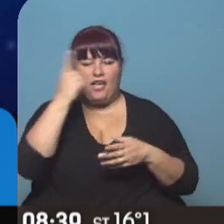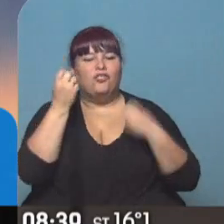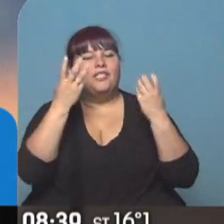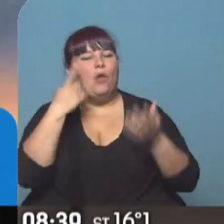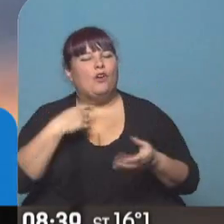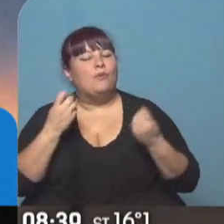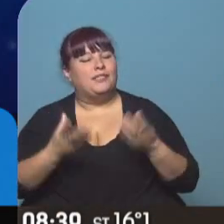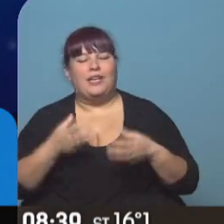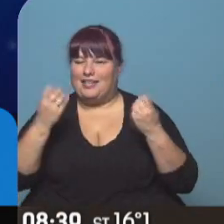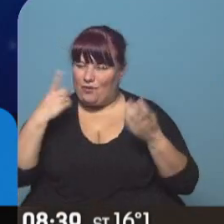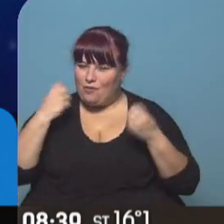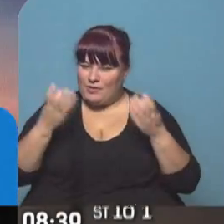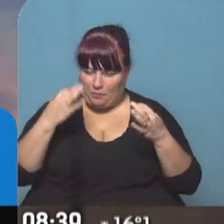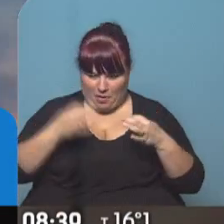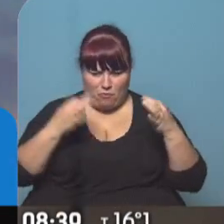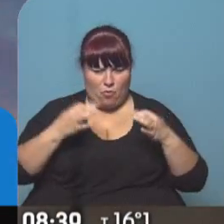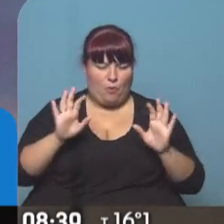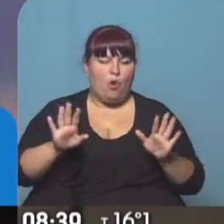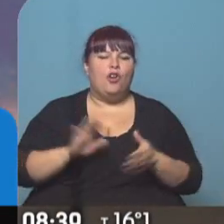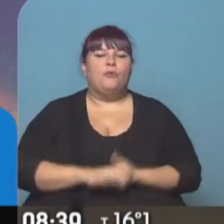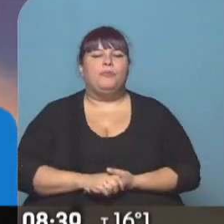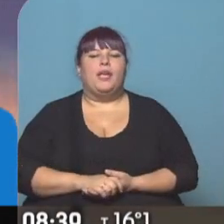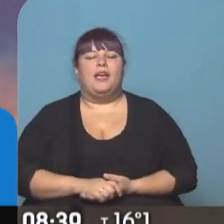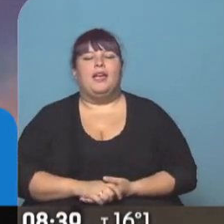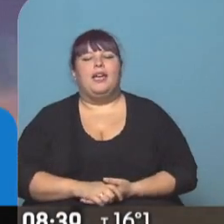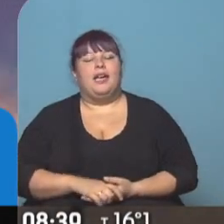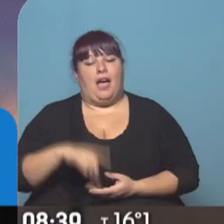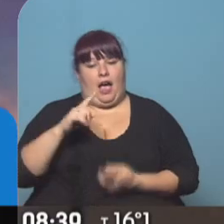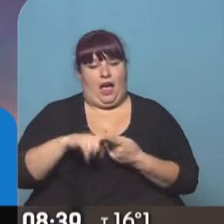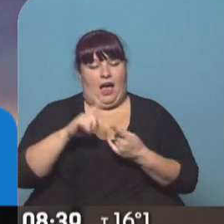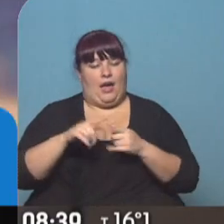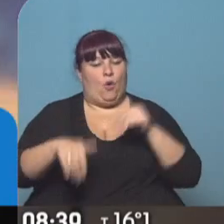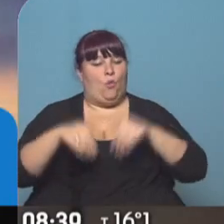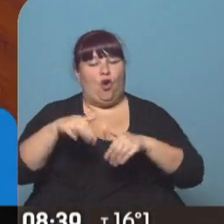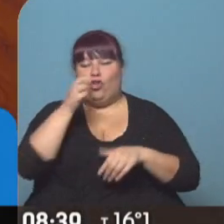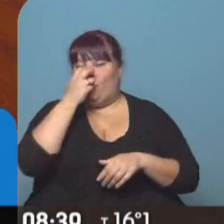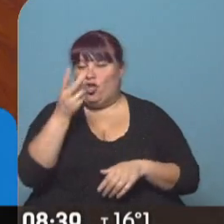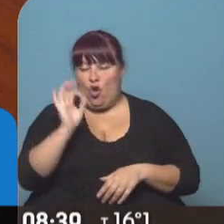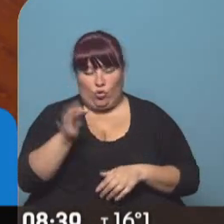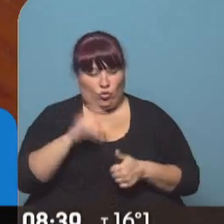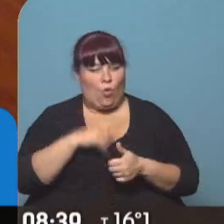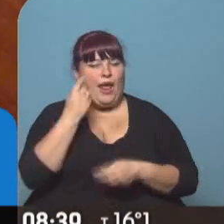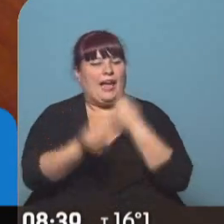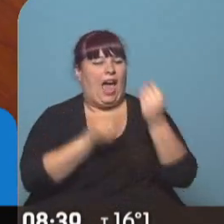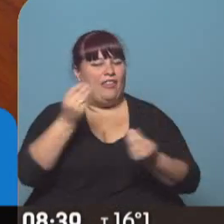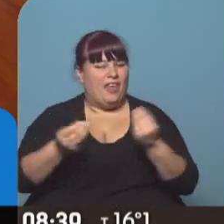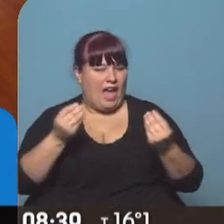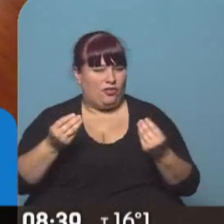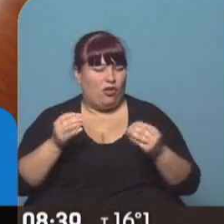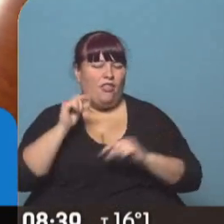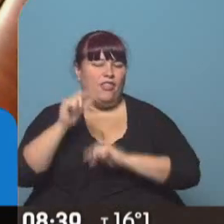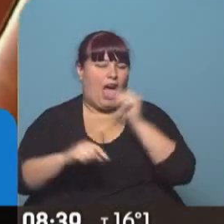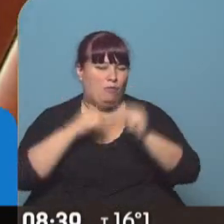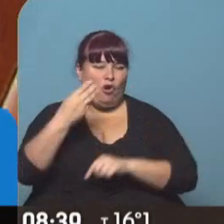jorge buendía coral fernando buen día como saben muy bien bueno a ver jorge tenemos la elección del 22 de octubre los candidatos que lentamente